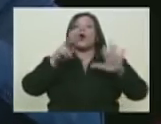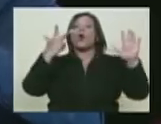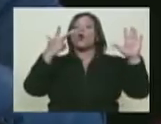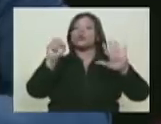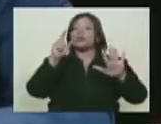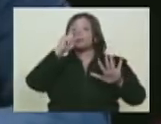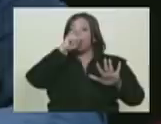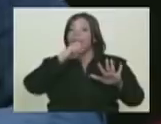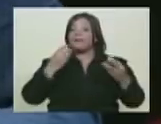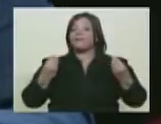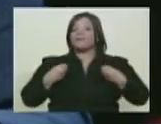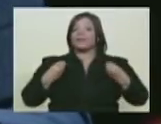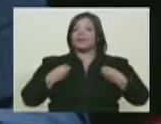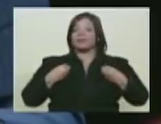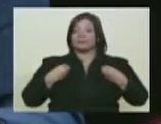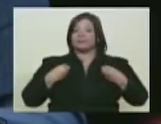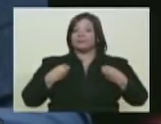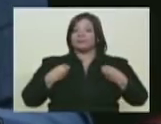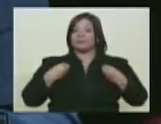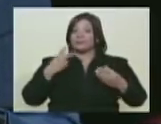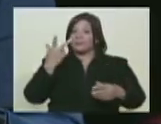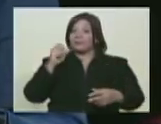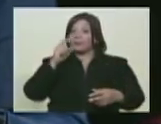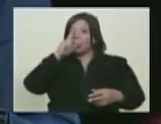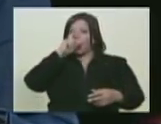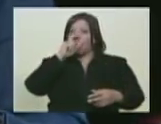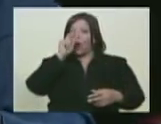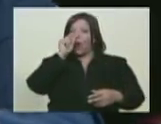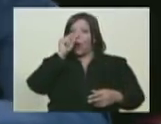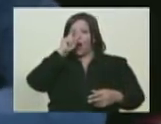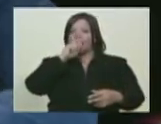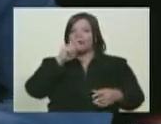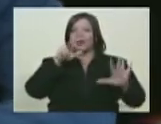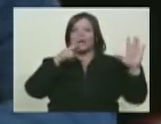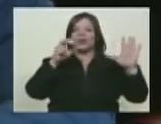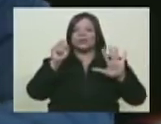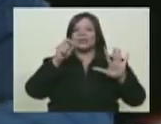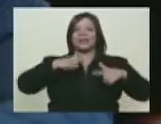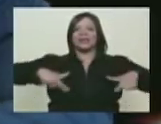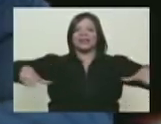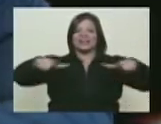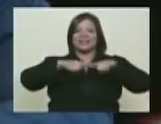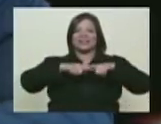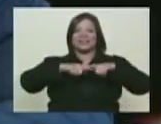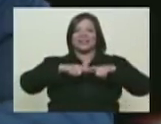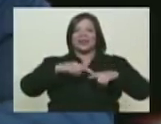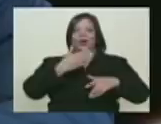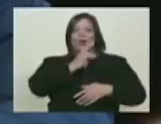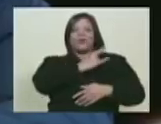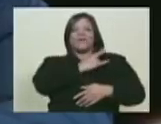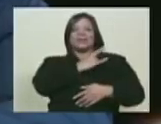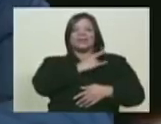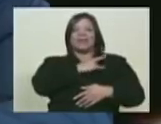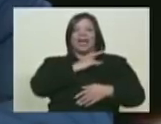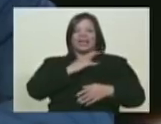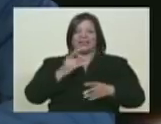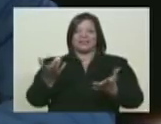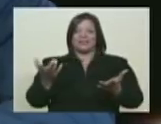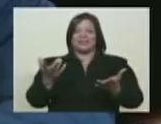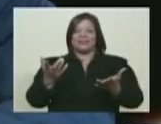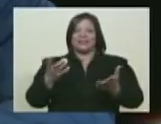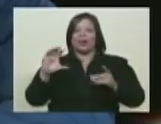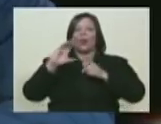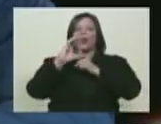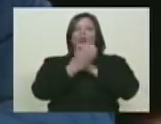80 años de vida. Y es tan grande Yorlando, allí en la sala Ana Julia Rojas de la UNEARTE, estuvimos acompañándolo hace apenas unas